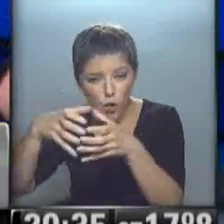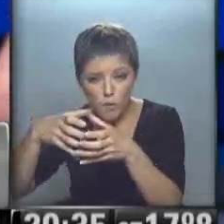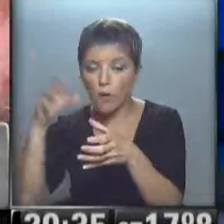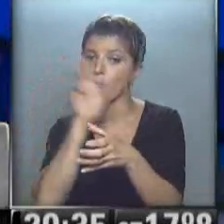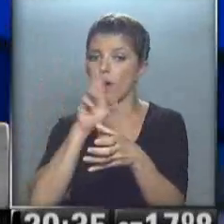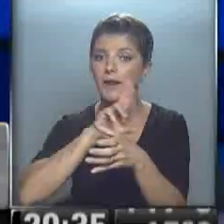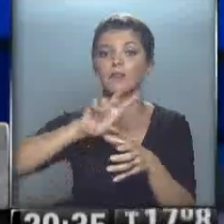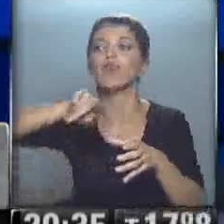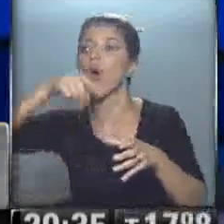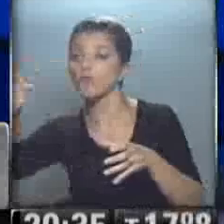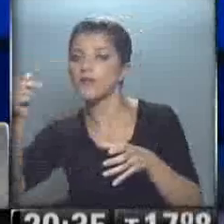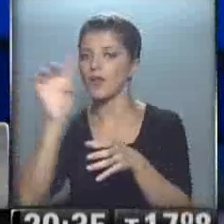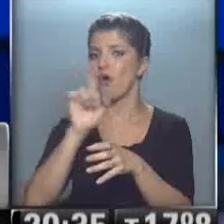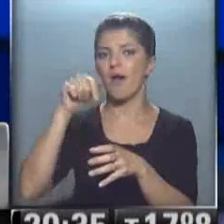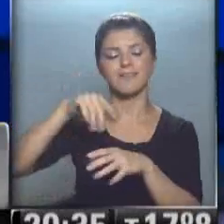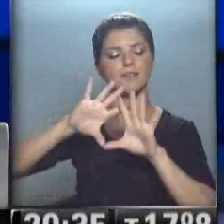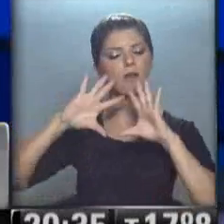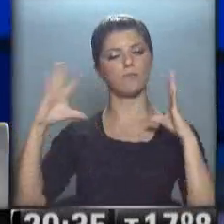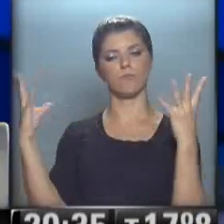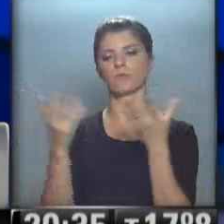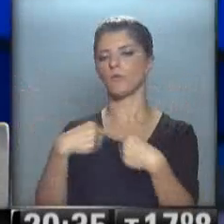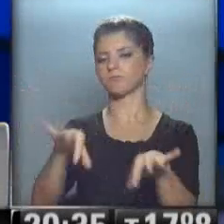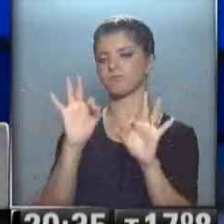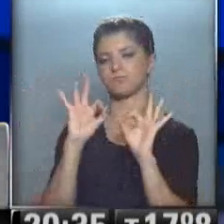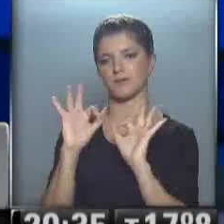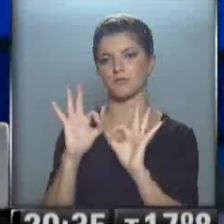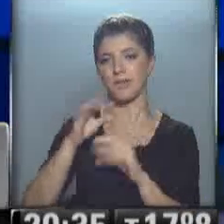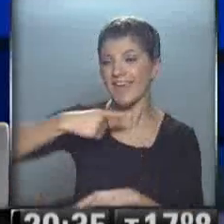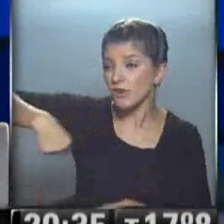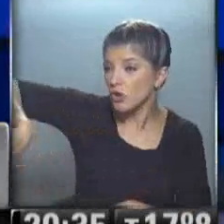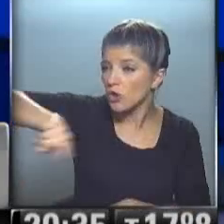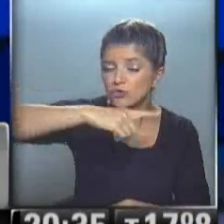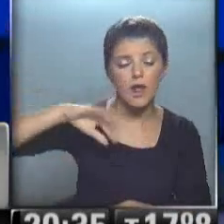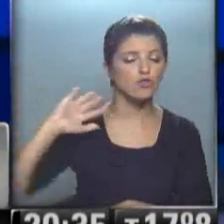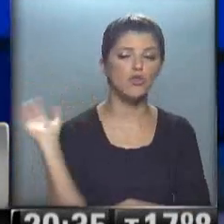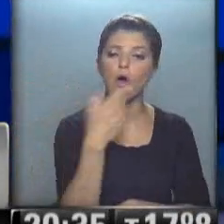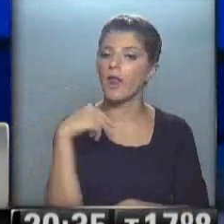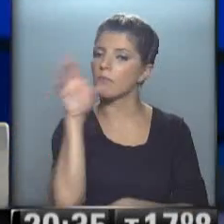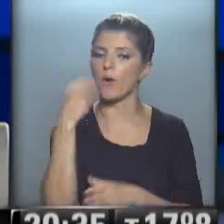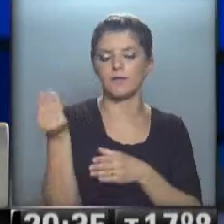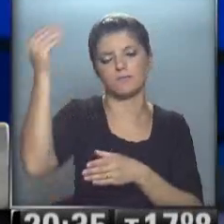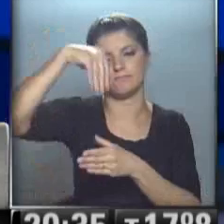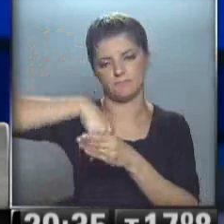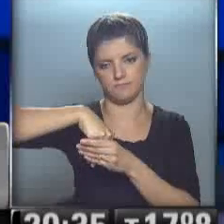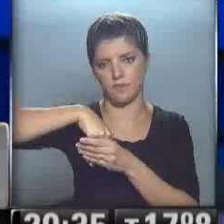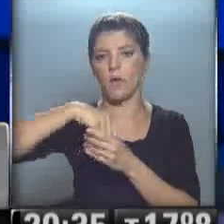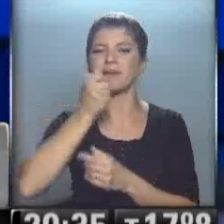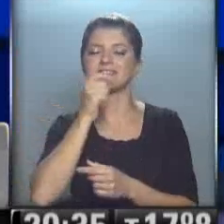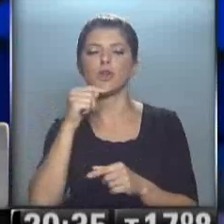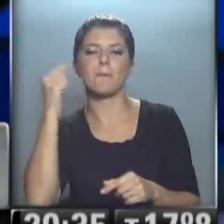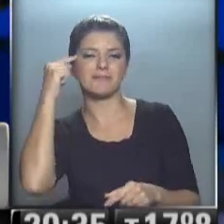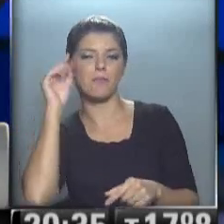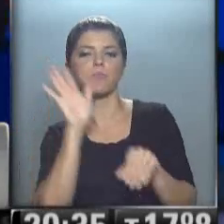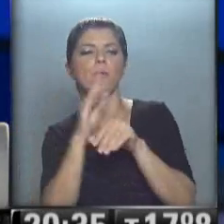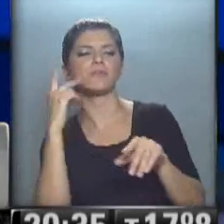son otras. Es este mundo que nos toca vivir y en el cual nosotras todas estamos incluidas, porque si no, una tiende a mirar como